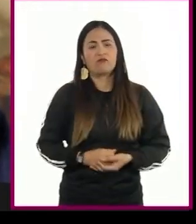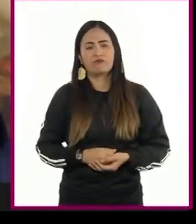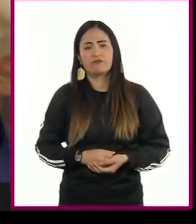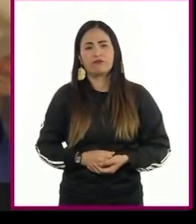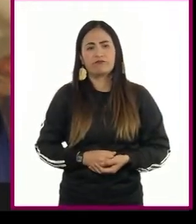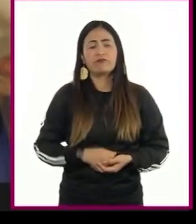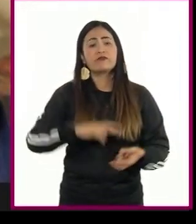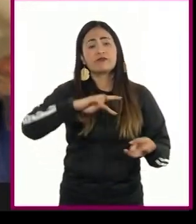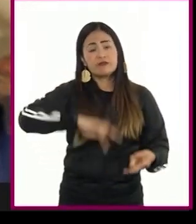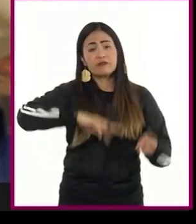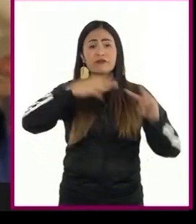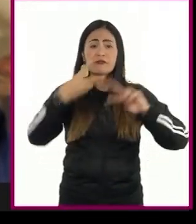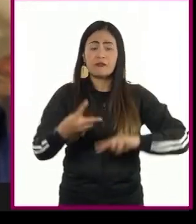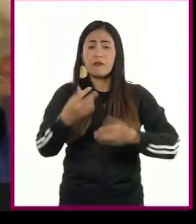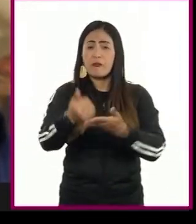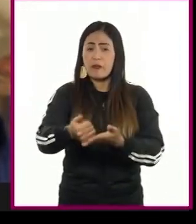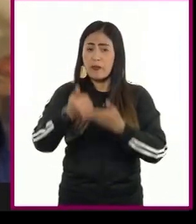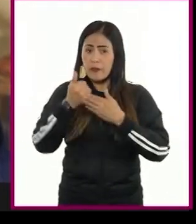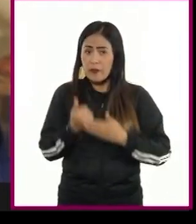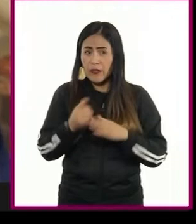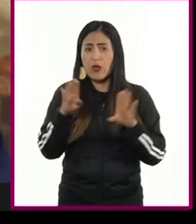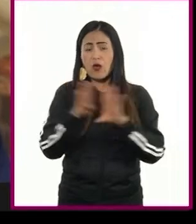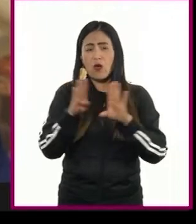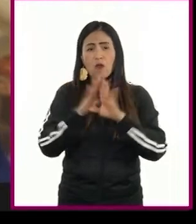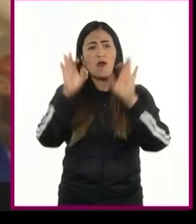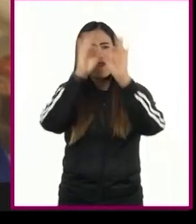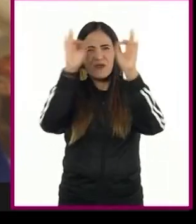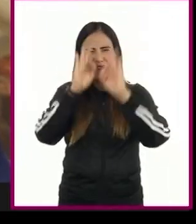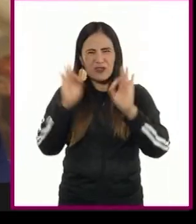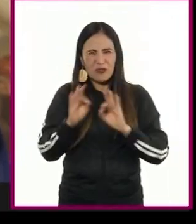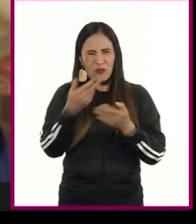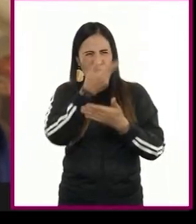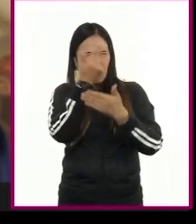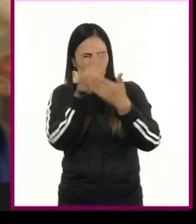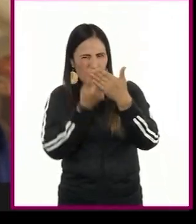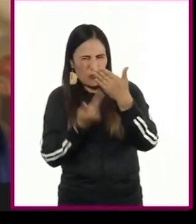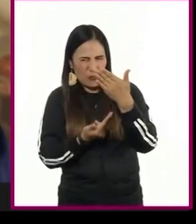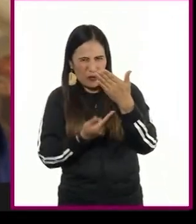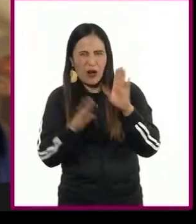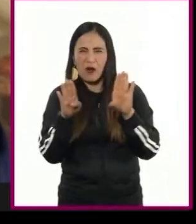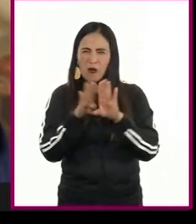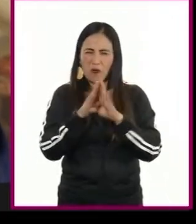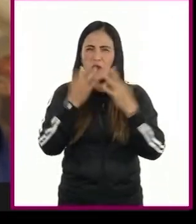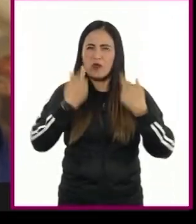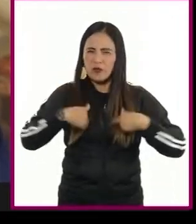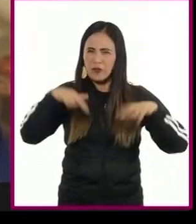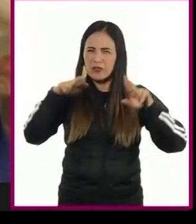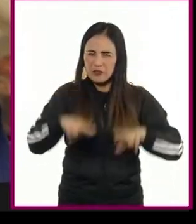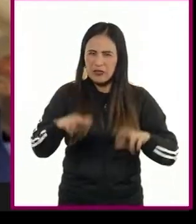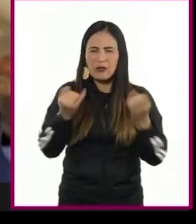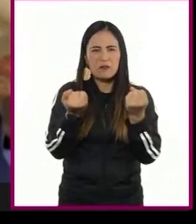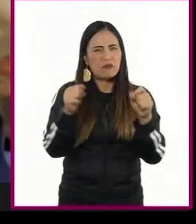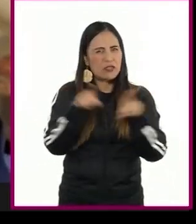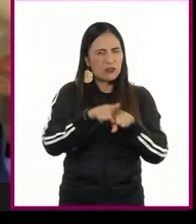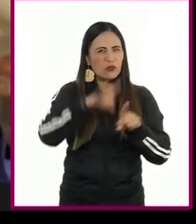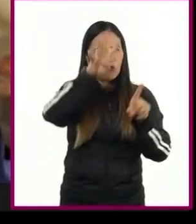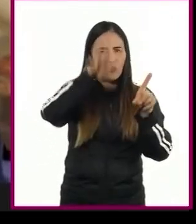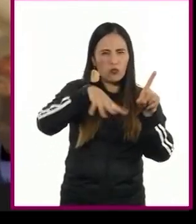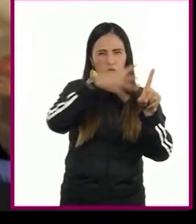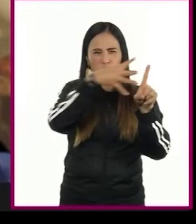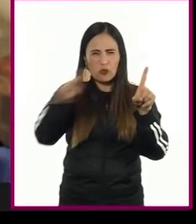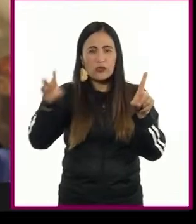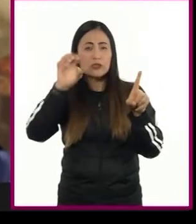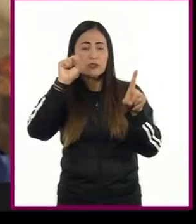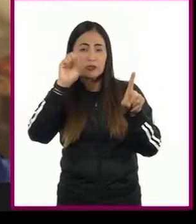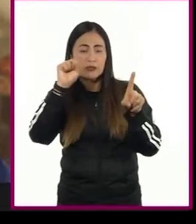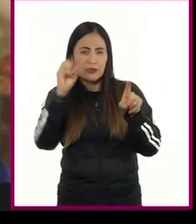mejor solución para representar los poliedros regulares y dependientes de mis 60 tablas. Para cubrir la parte